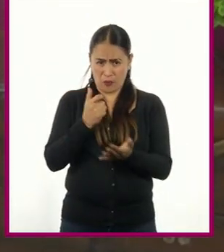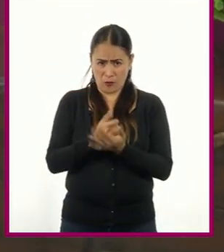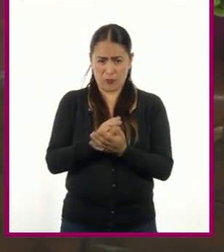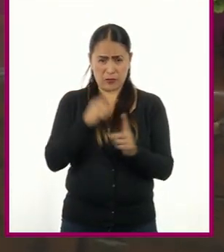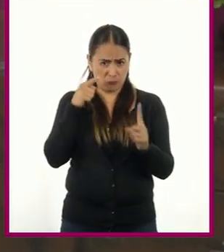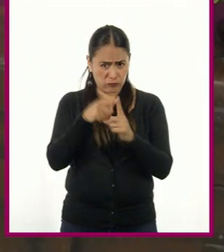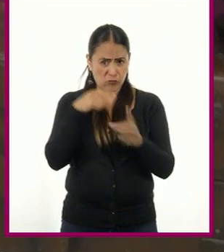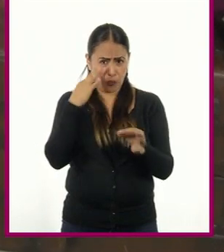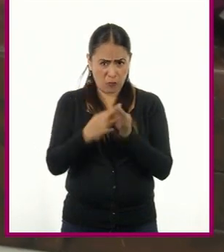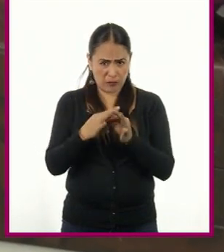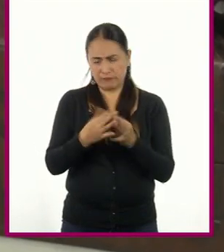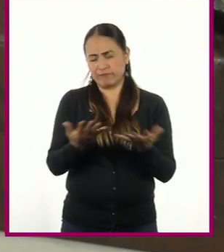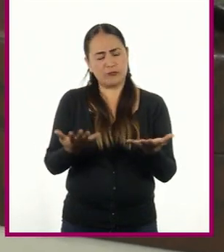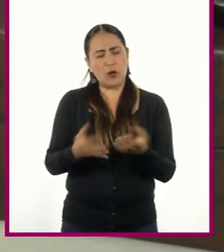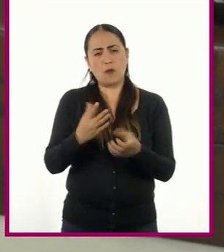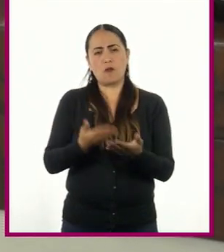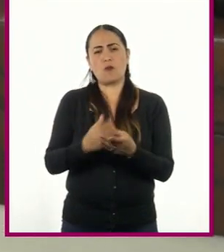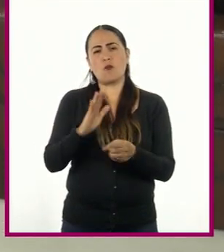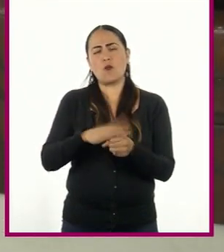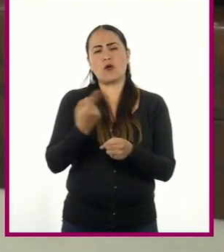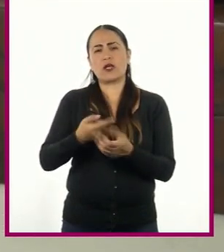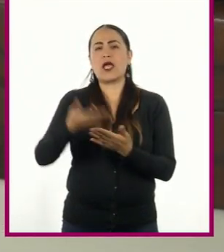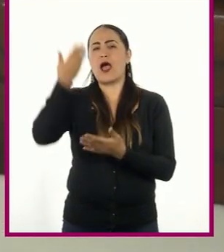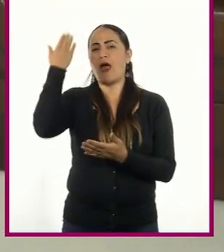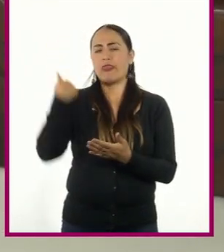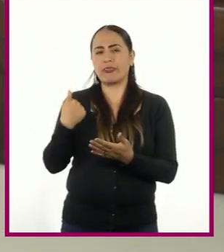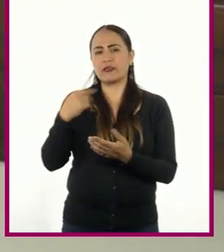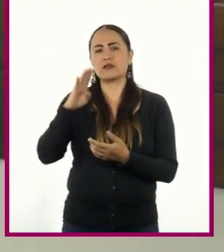uno de los conflictos mencionados anteriormente,